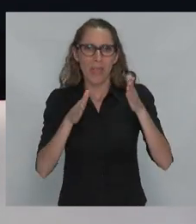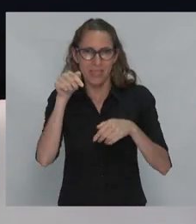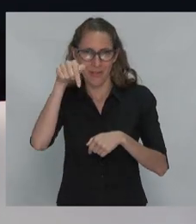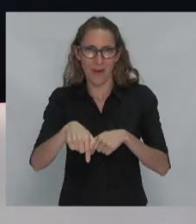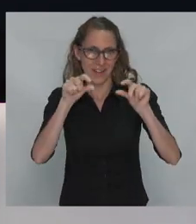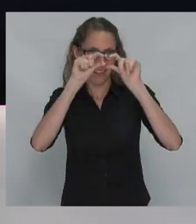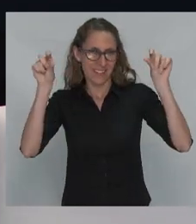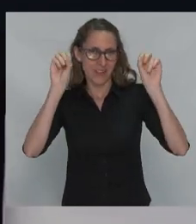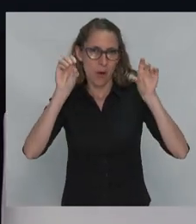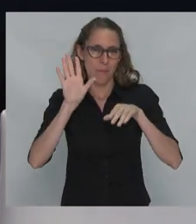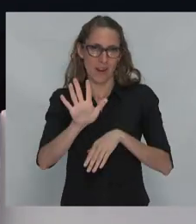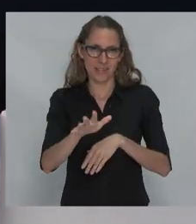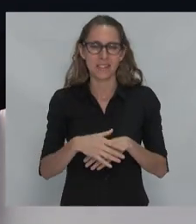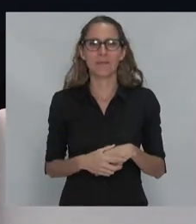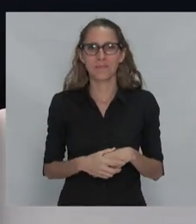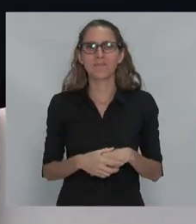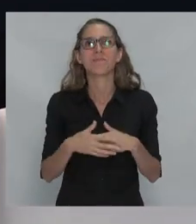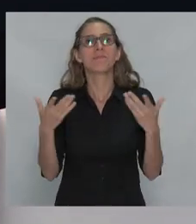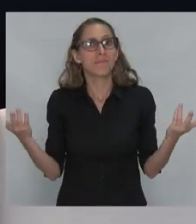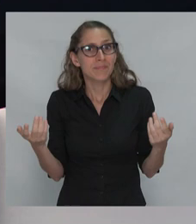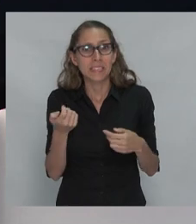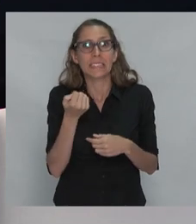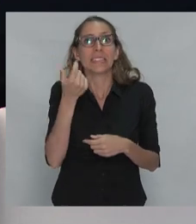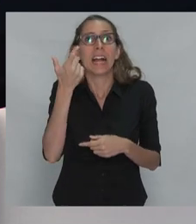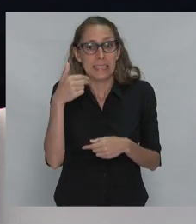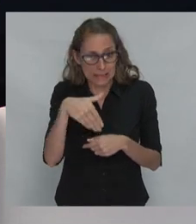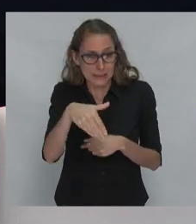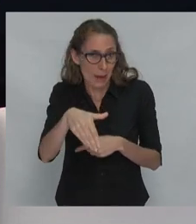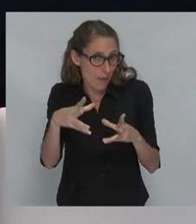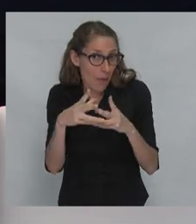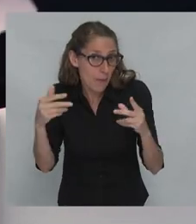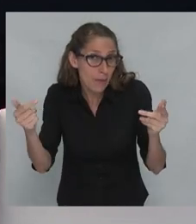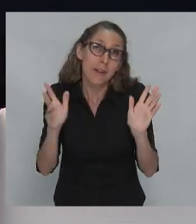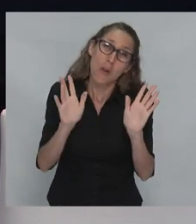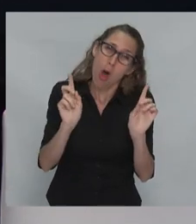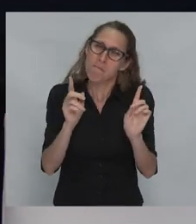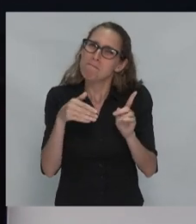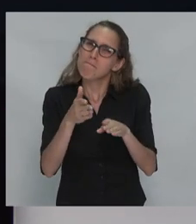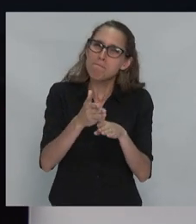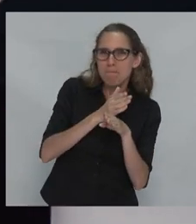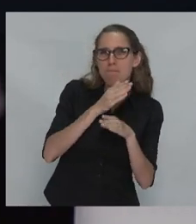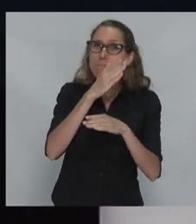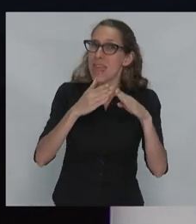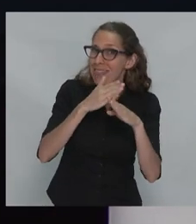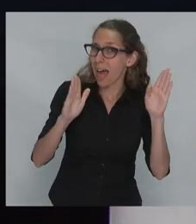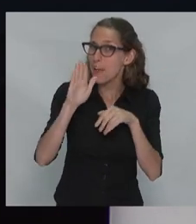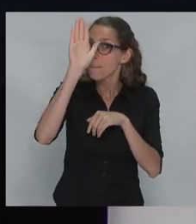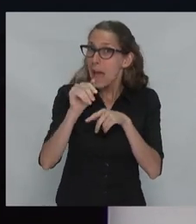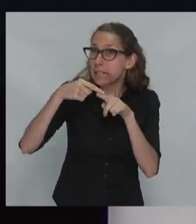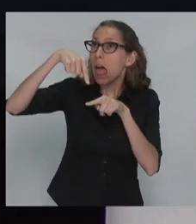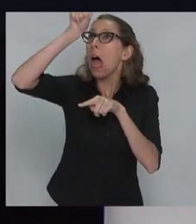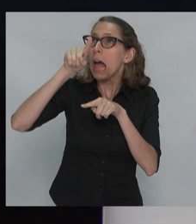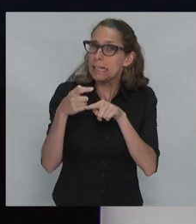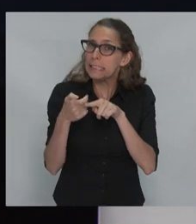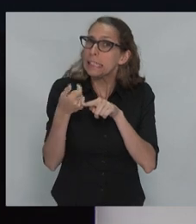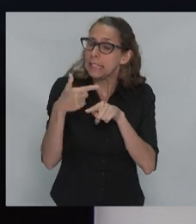acá en esta jornada, ya casi sobre, no tengo que el final, pero sobre la mitad de la mitad del martes. Ya estamos